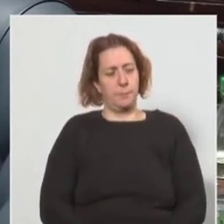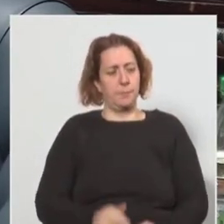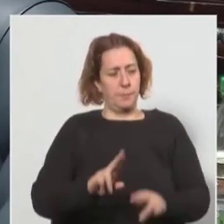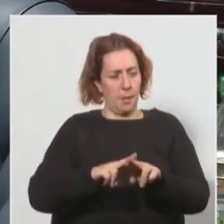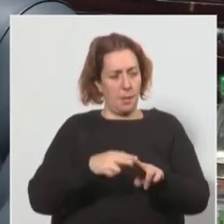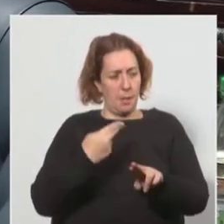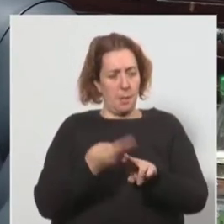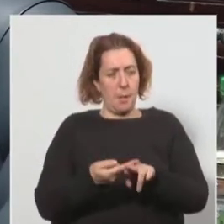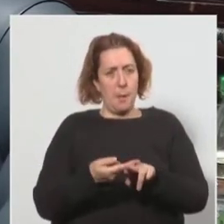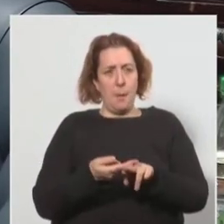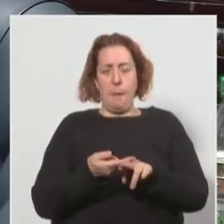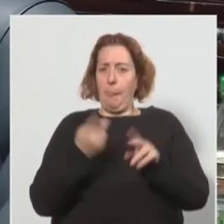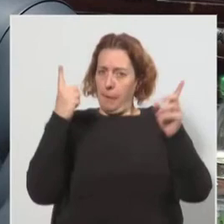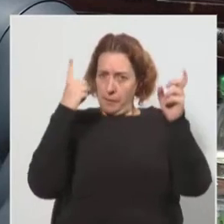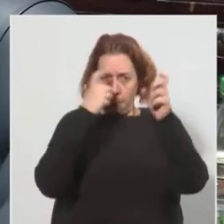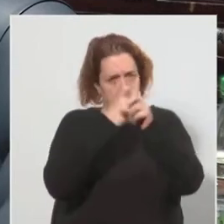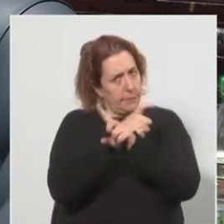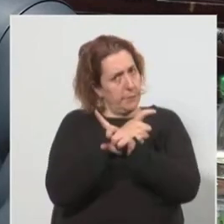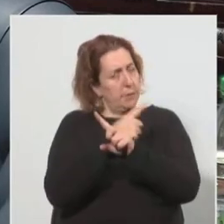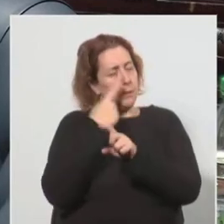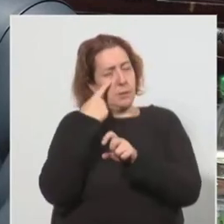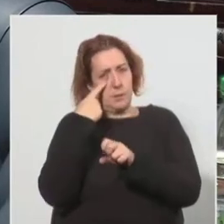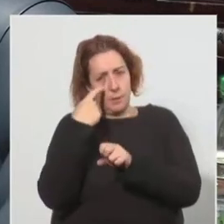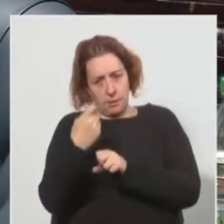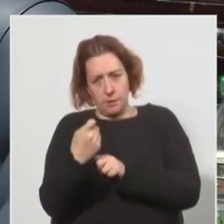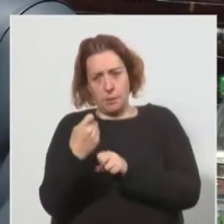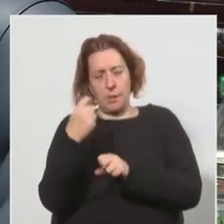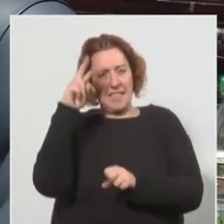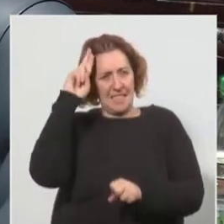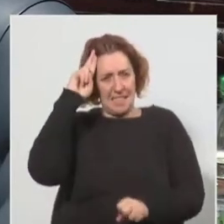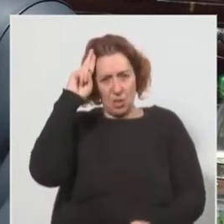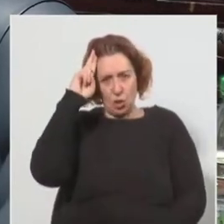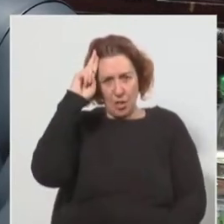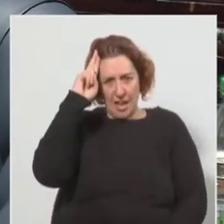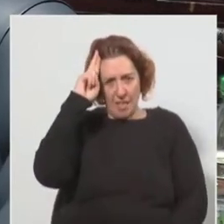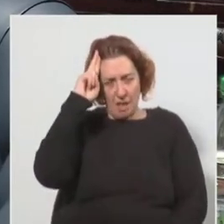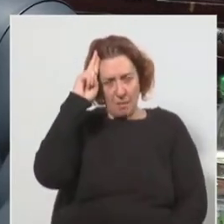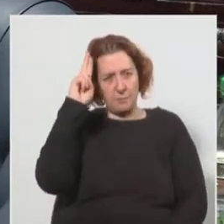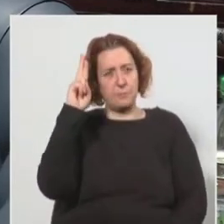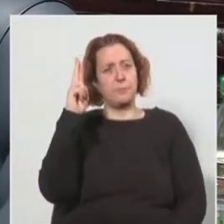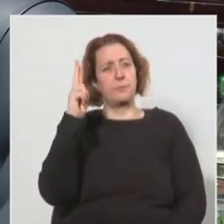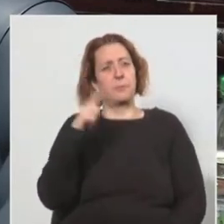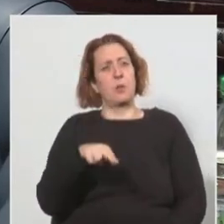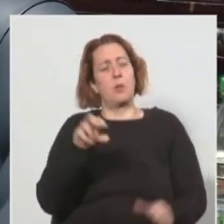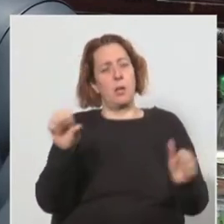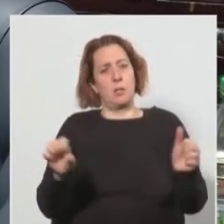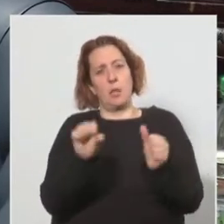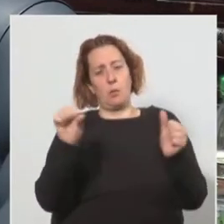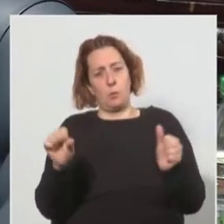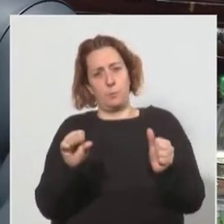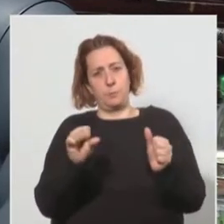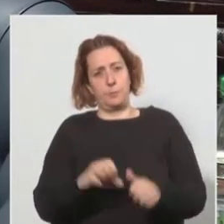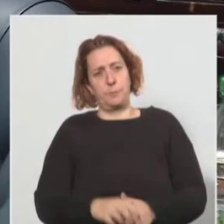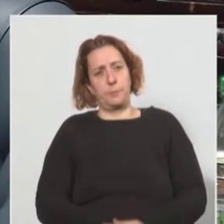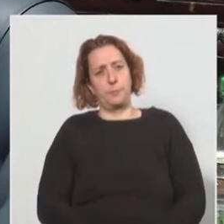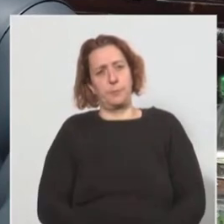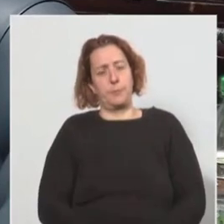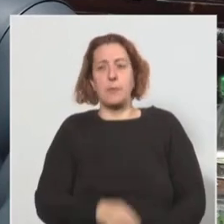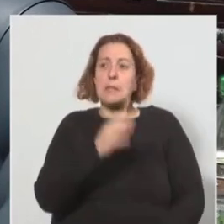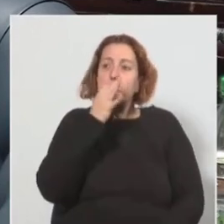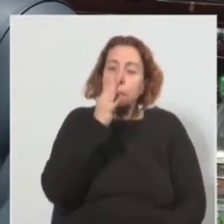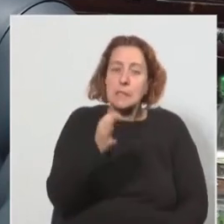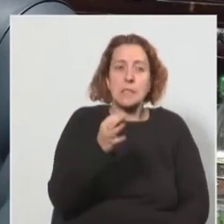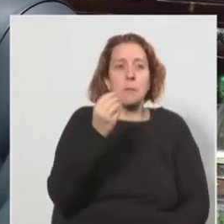Nuevamente resulta muy difícil identificar la racionalidad con la que se actuó. Se aduce que